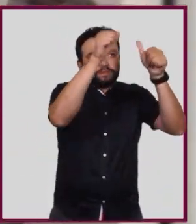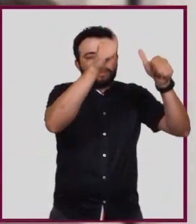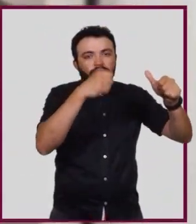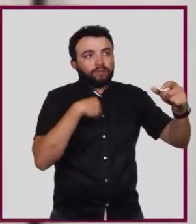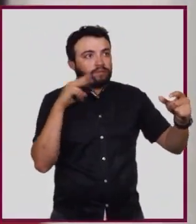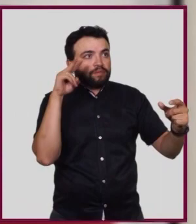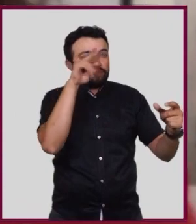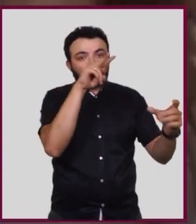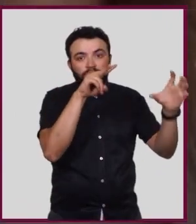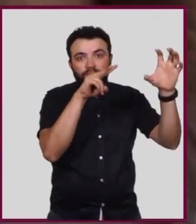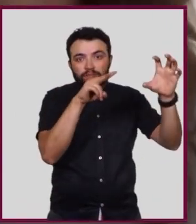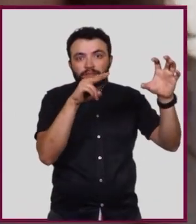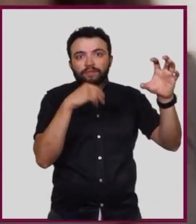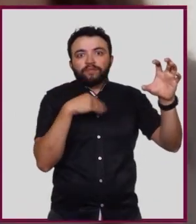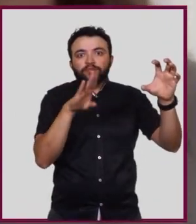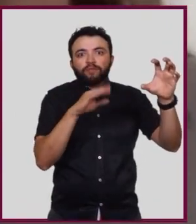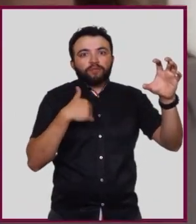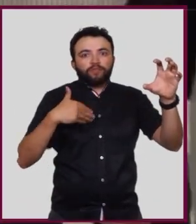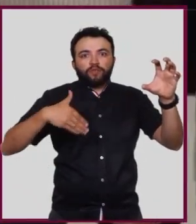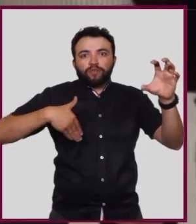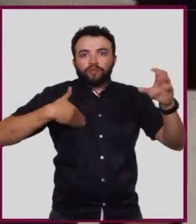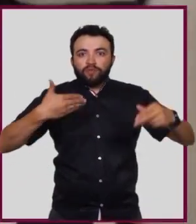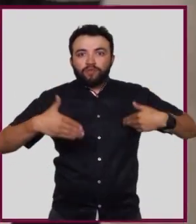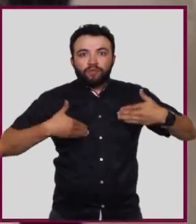ready-made es precisamente